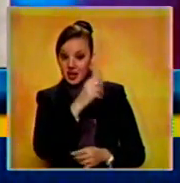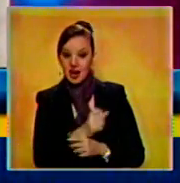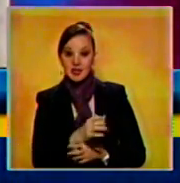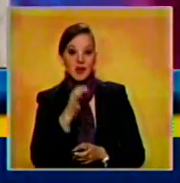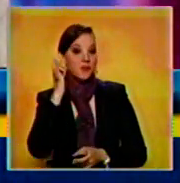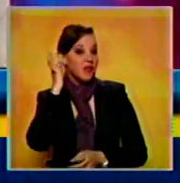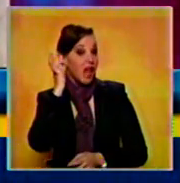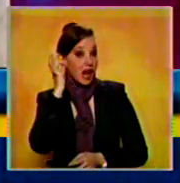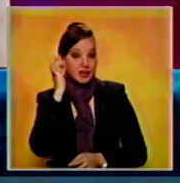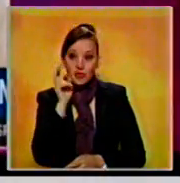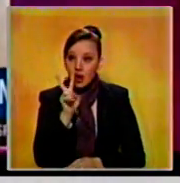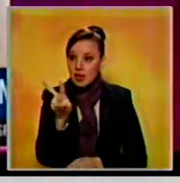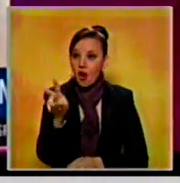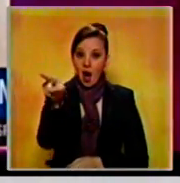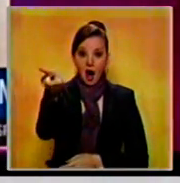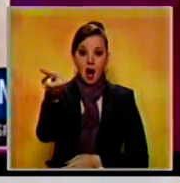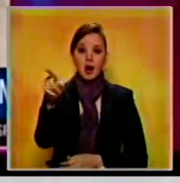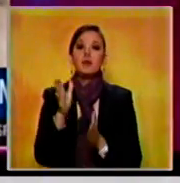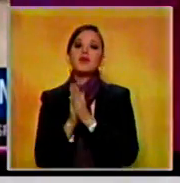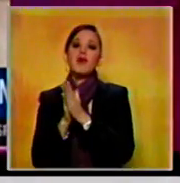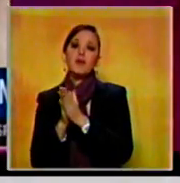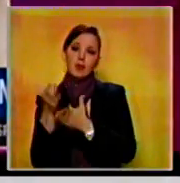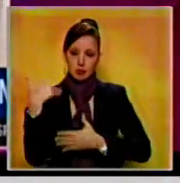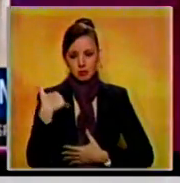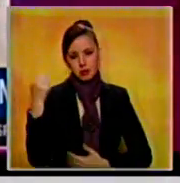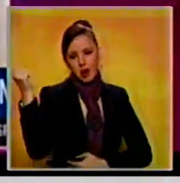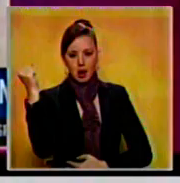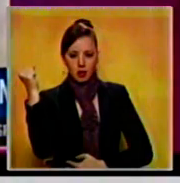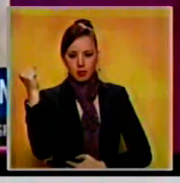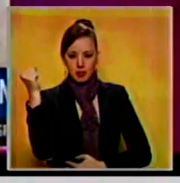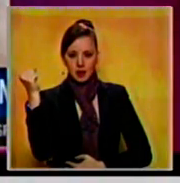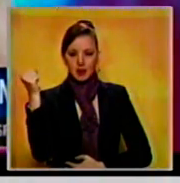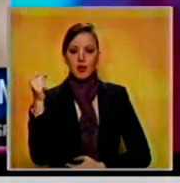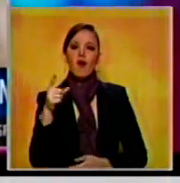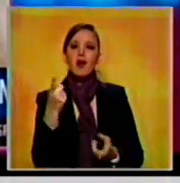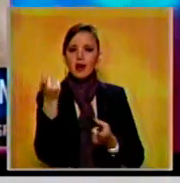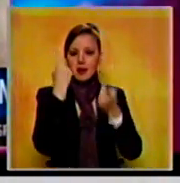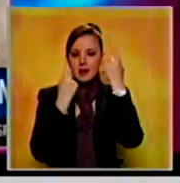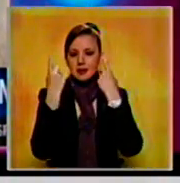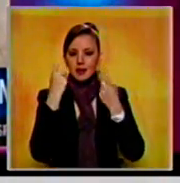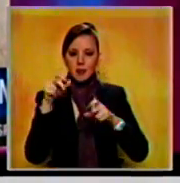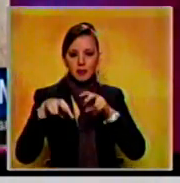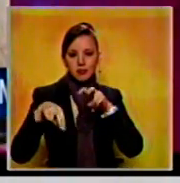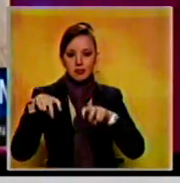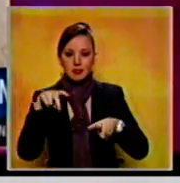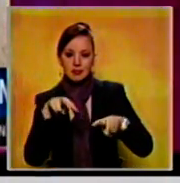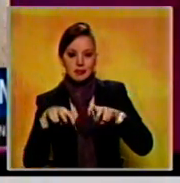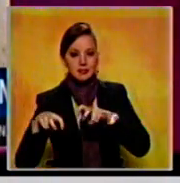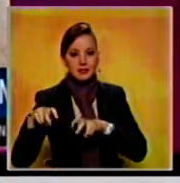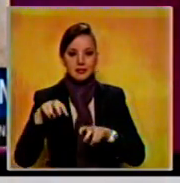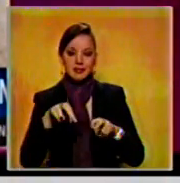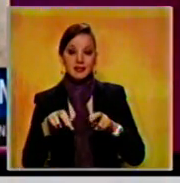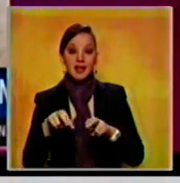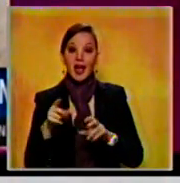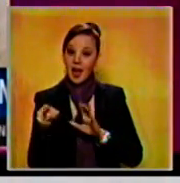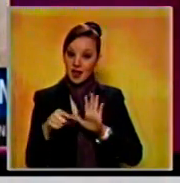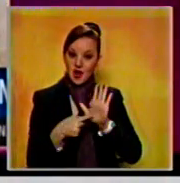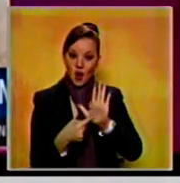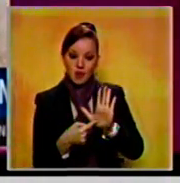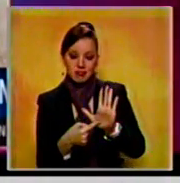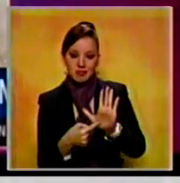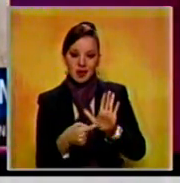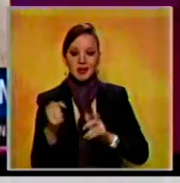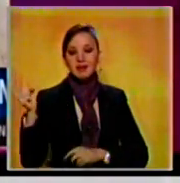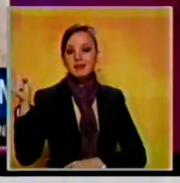señora lo reconoció y le pidió que bailara con él y le enseñara unos cuantos pasos de bachata. Él le mostró los pasos